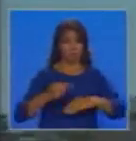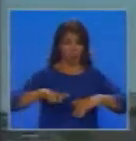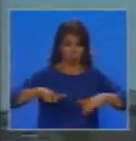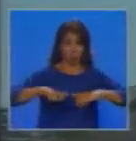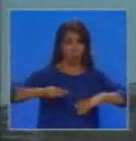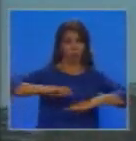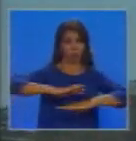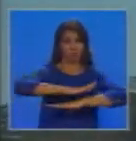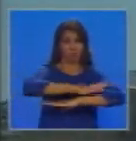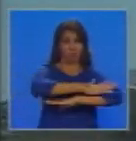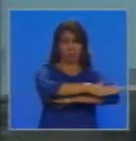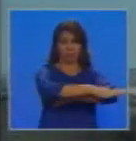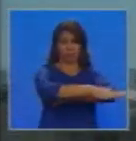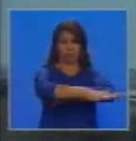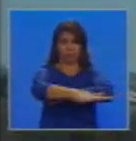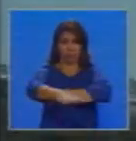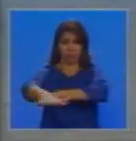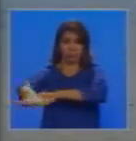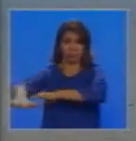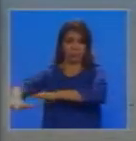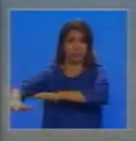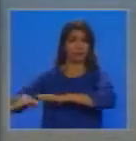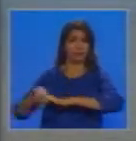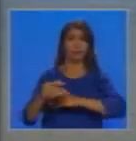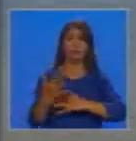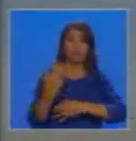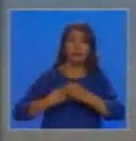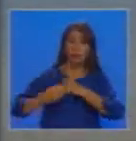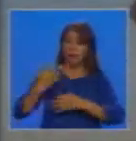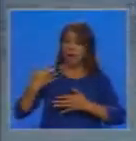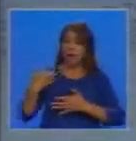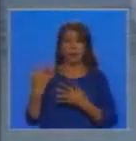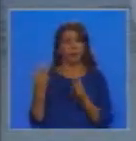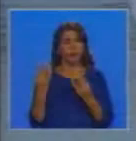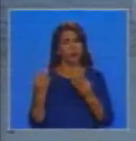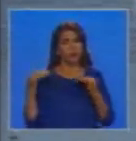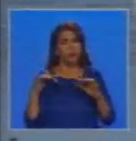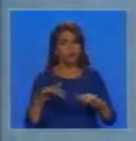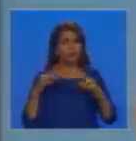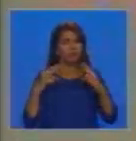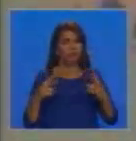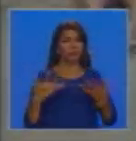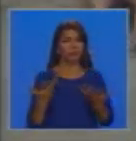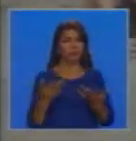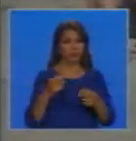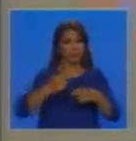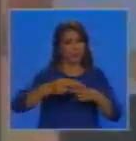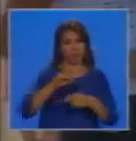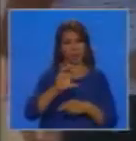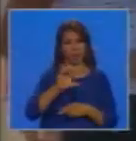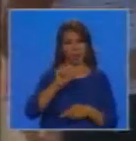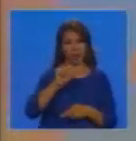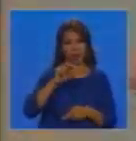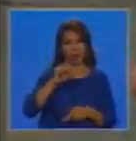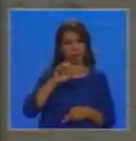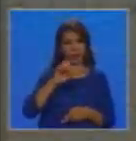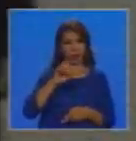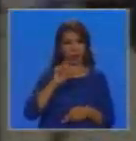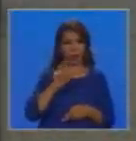llegue hasta uno de los puntos que en los últimos años se han convertido en centro de atracción para muchos, Canoa.